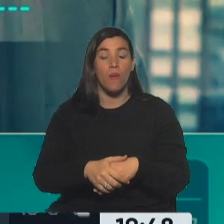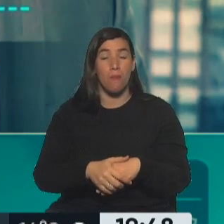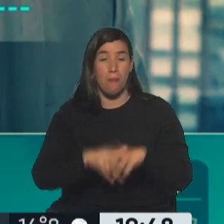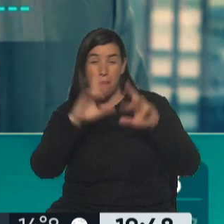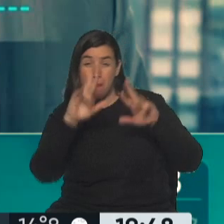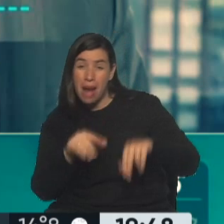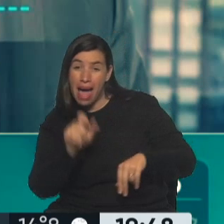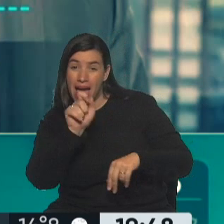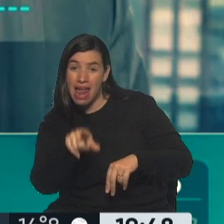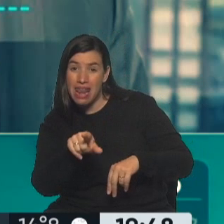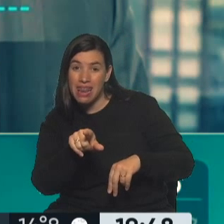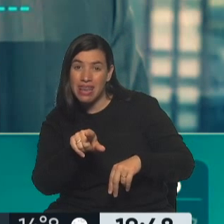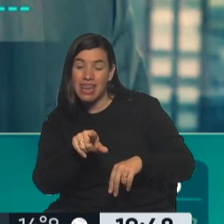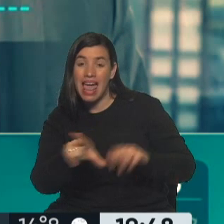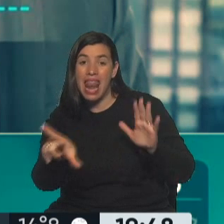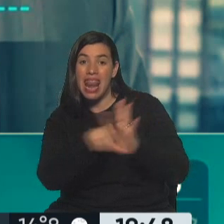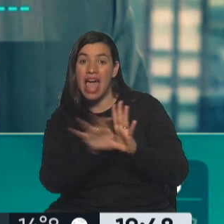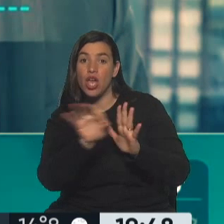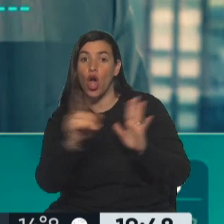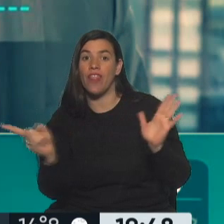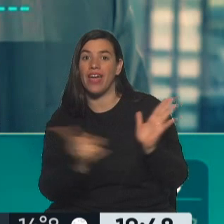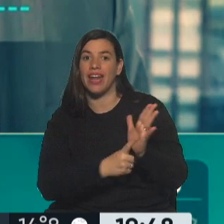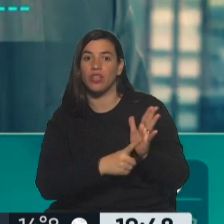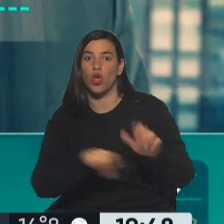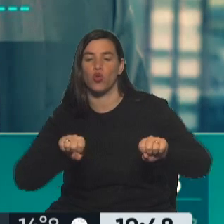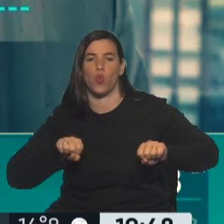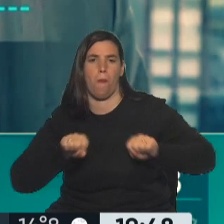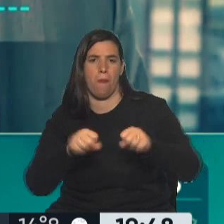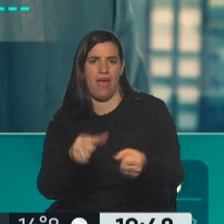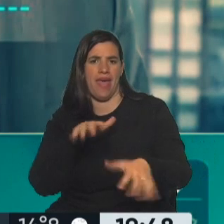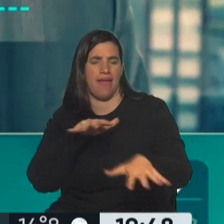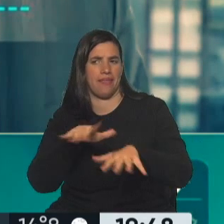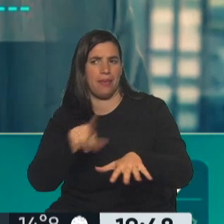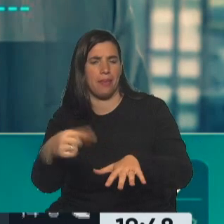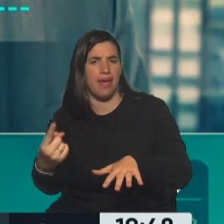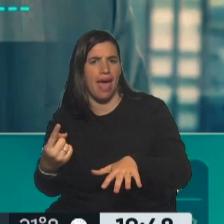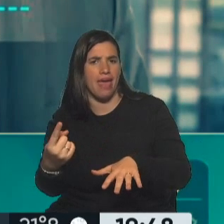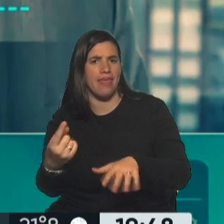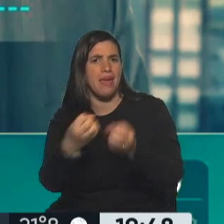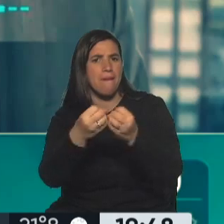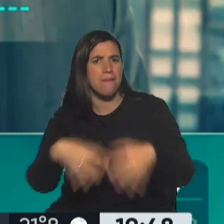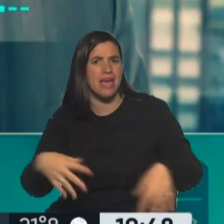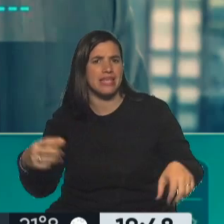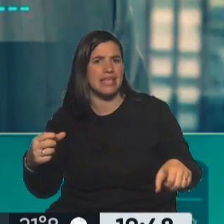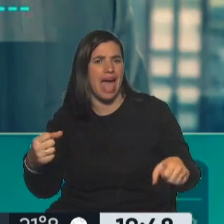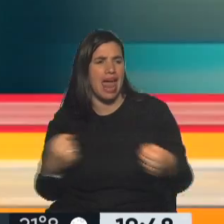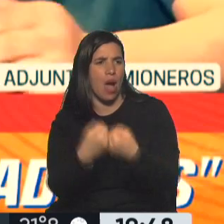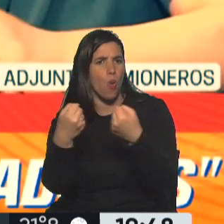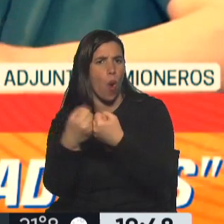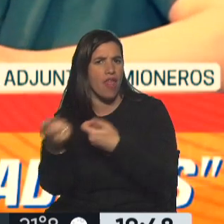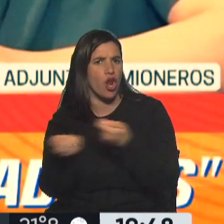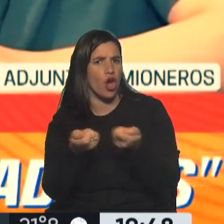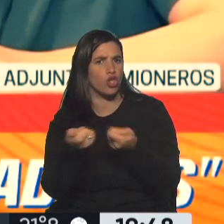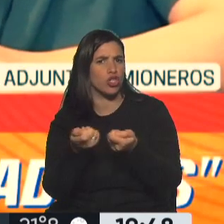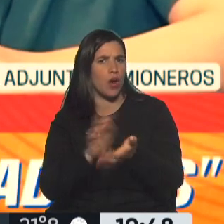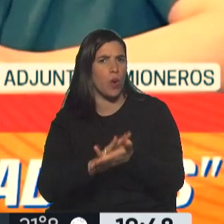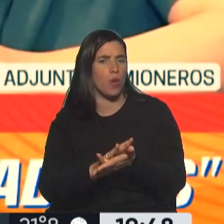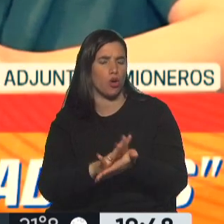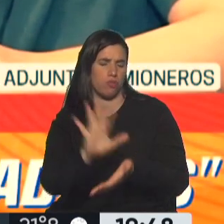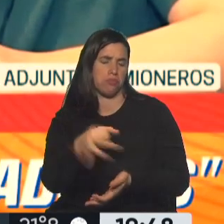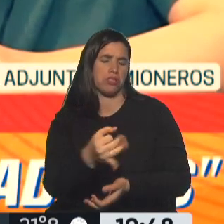que acelerar la renovación de todos los convenios colectivos. ¿Y cómo se hace y ahí eso? hay distintos instrumentos. Poder desde suspender el concepto